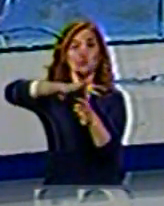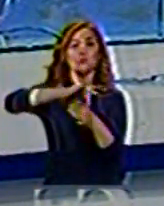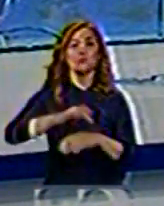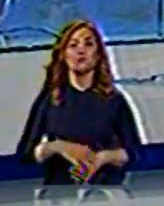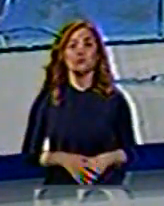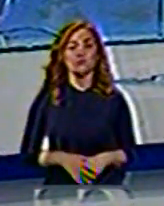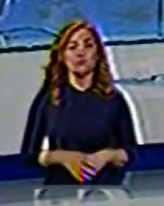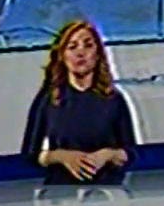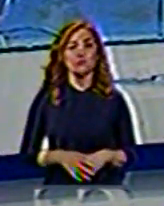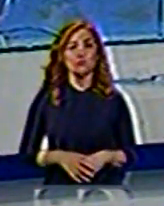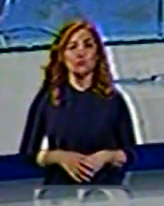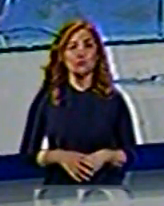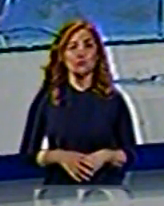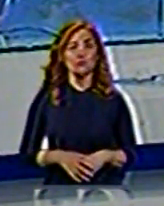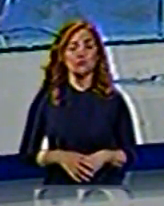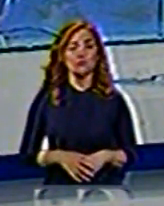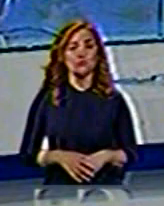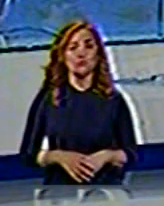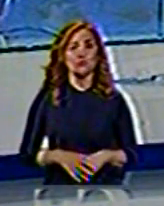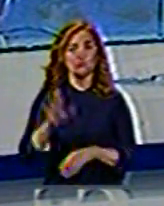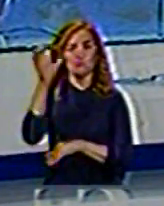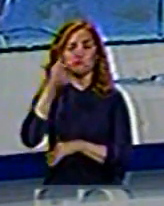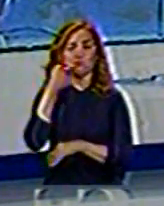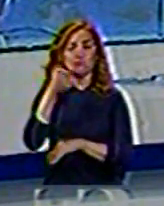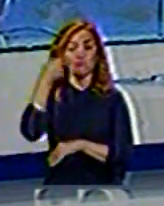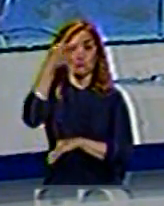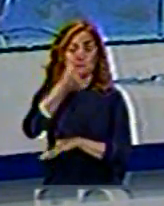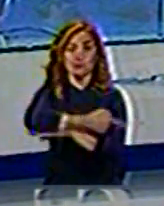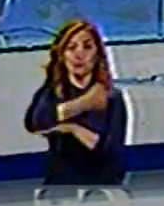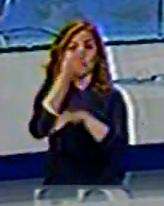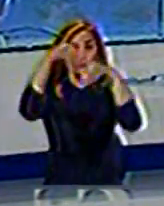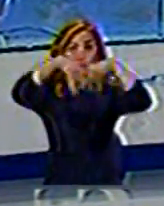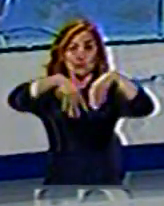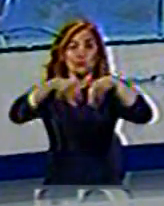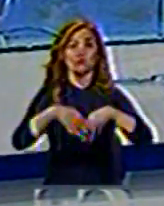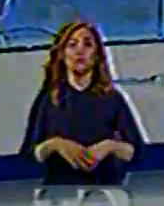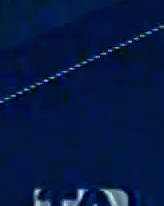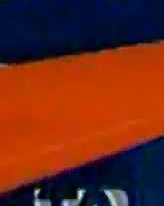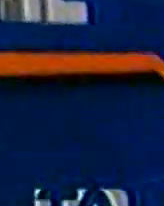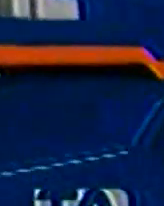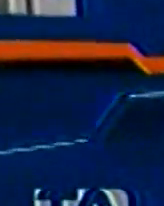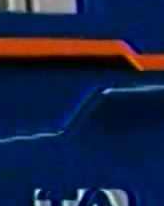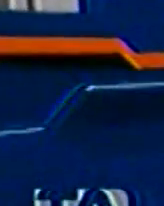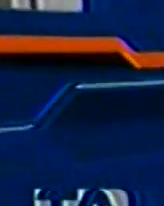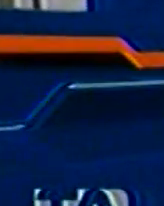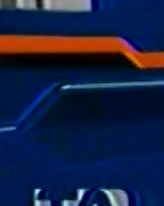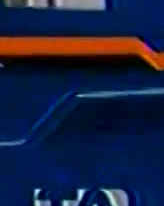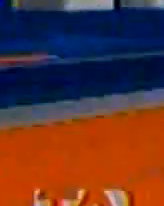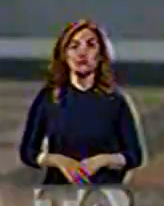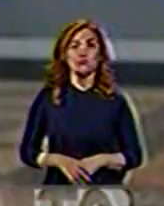las predicciones de fuertes lluvias en los próximos días. Martín Soto informa.